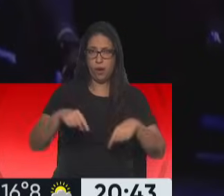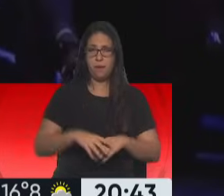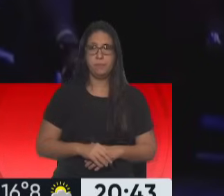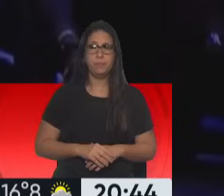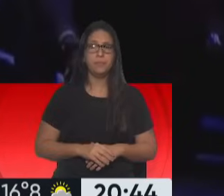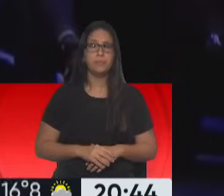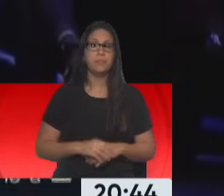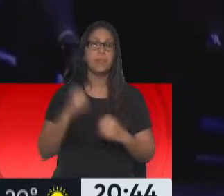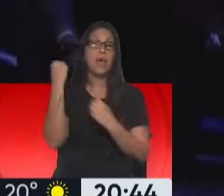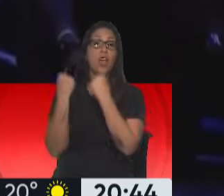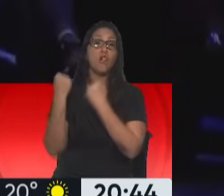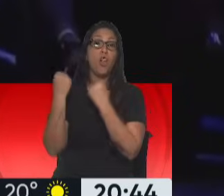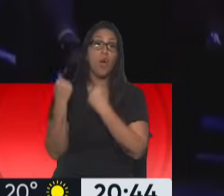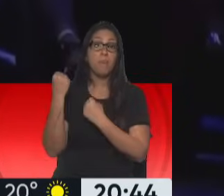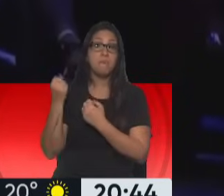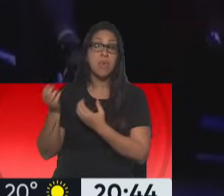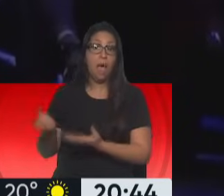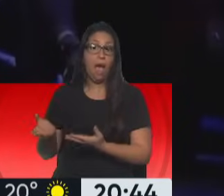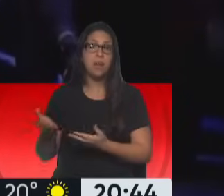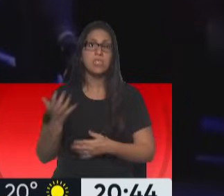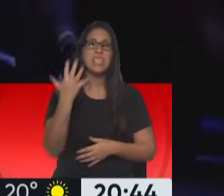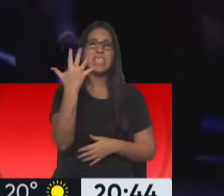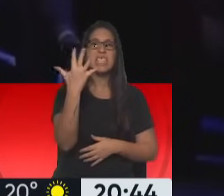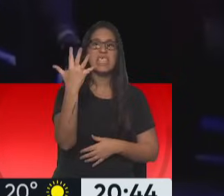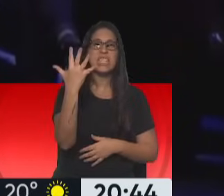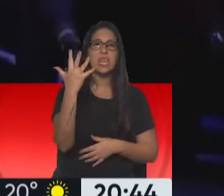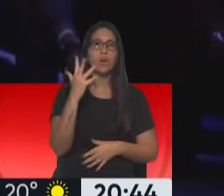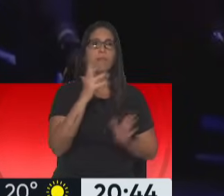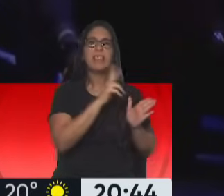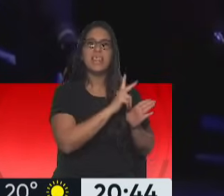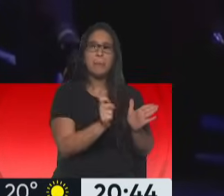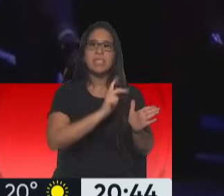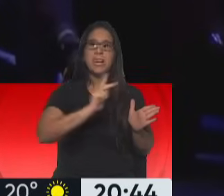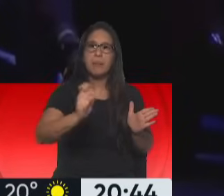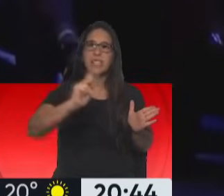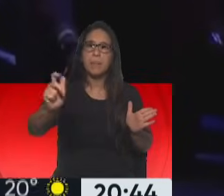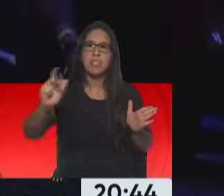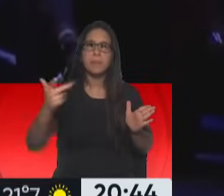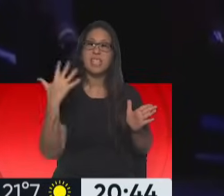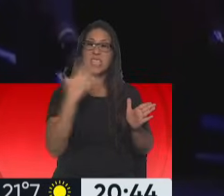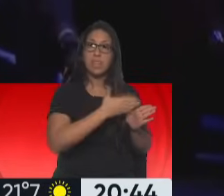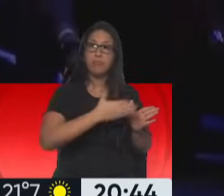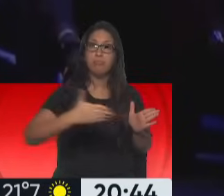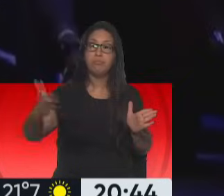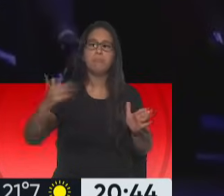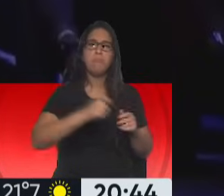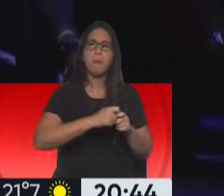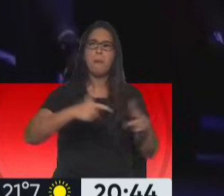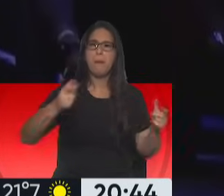La economía hace 5 trimestres seguidos que se viene expandiendo. Es decir,